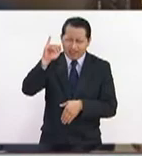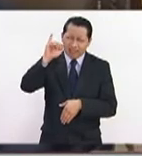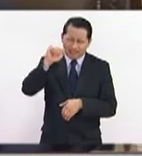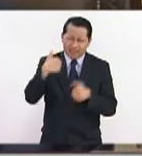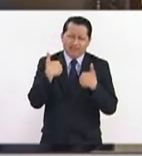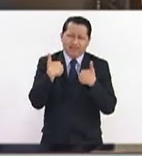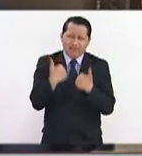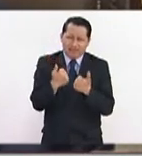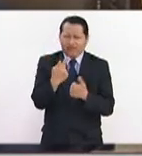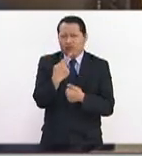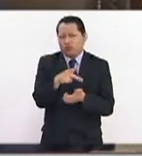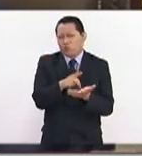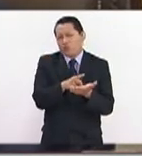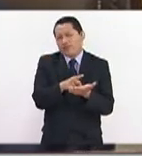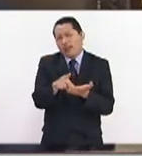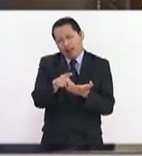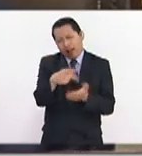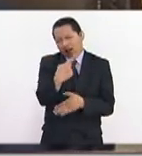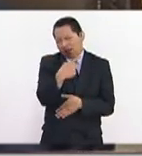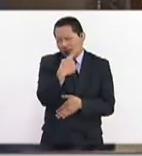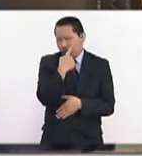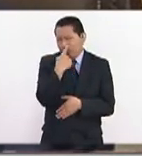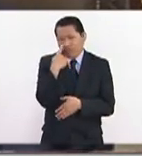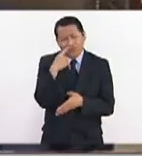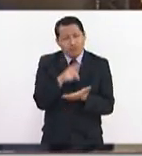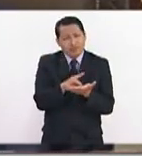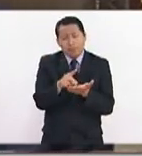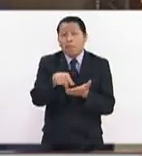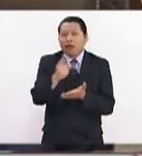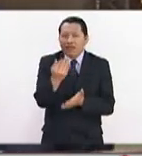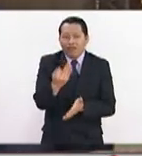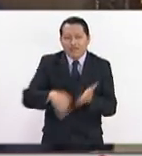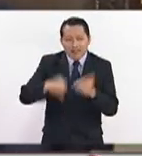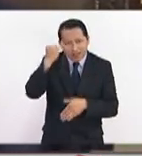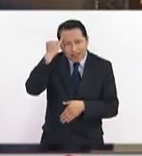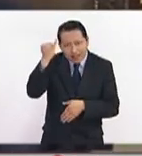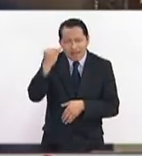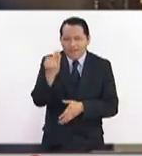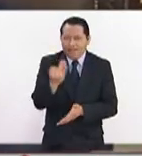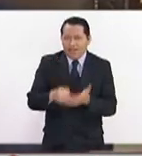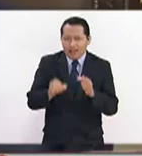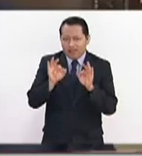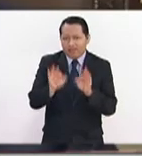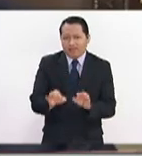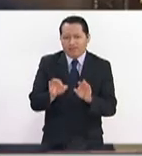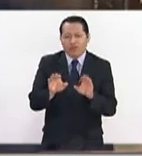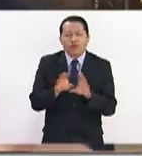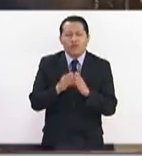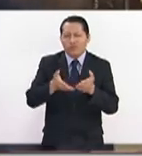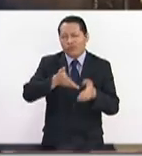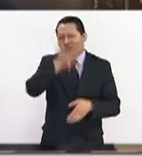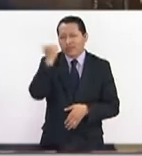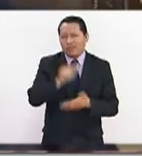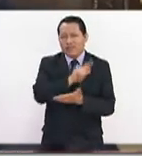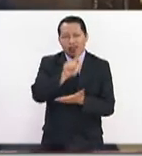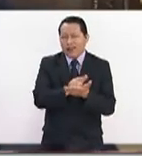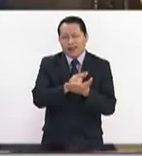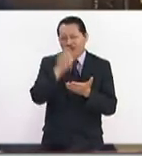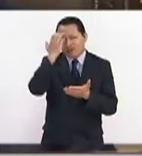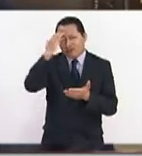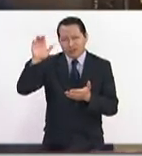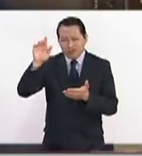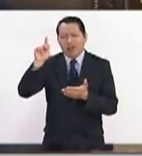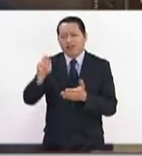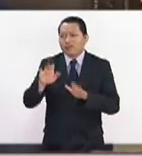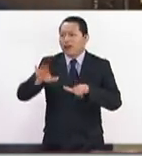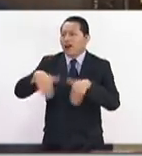de cualquier estrategia, pero que en realidad pues carecen de idea, carecen de formación, carecen de análisis de las leyes y que intentarán politizar en la